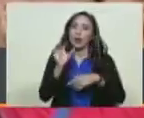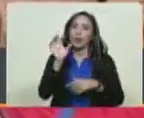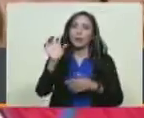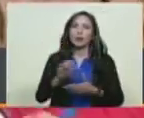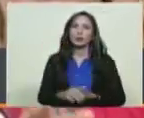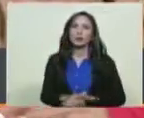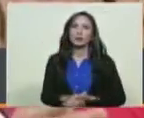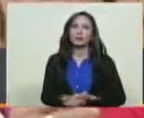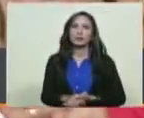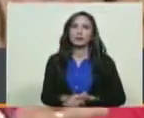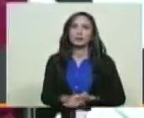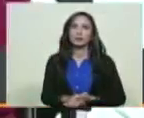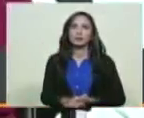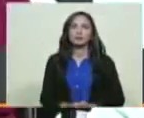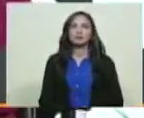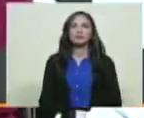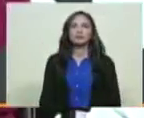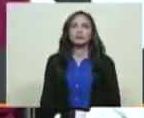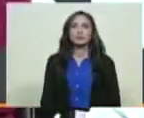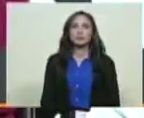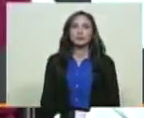de nuestra patria